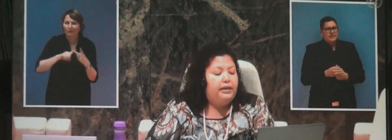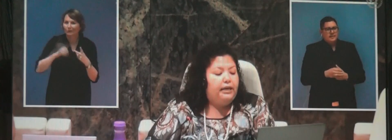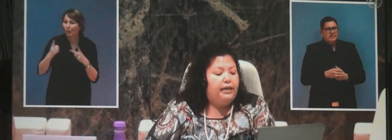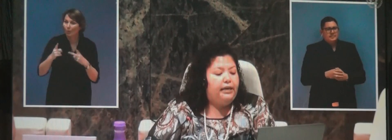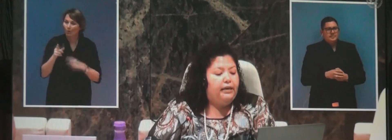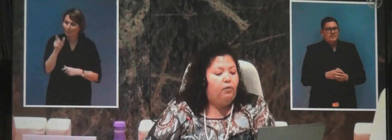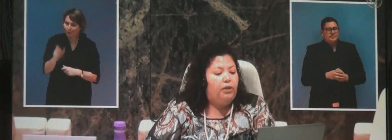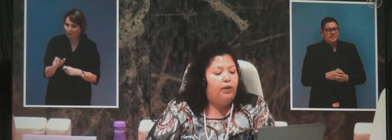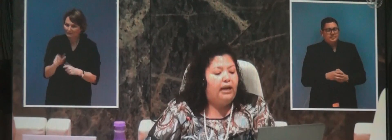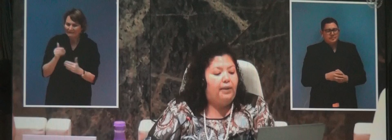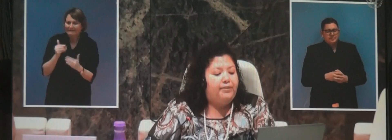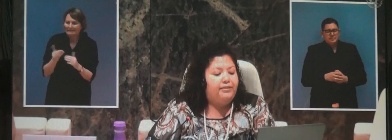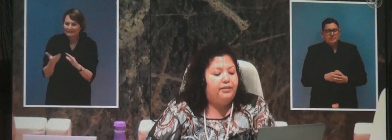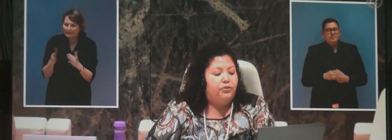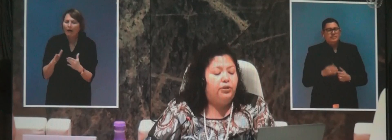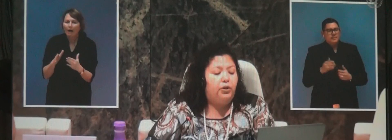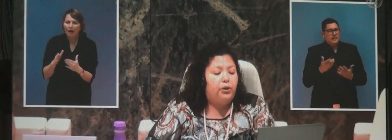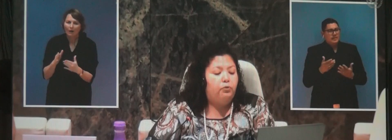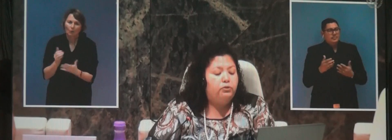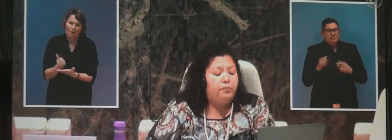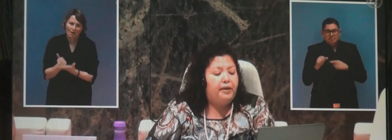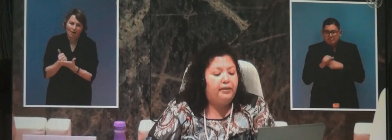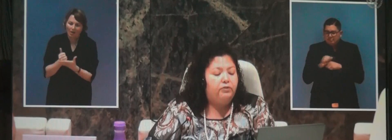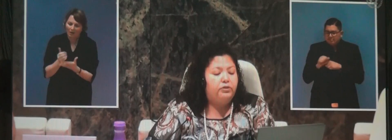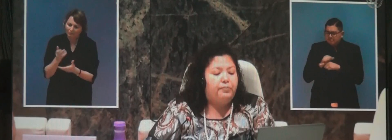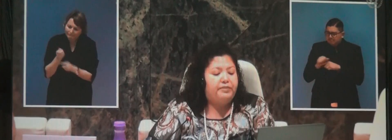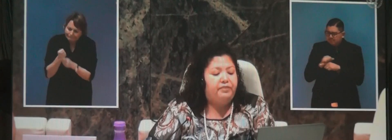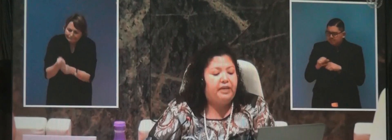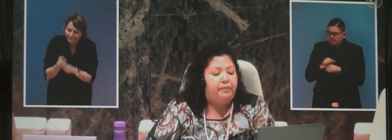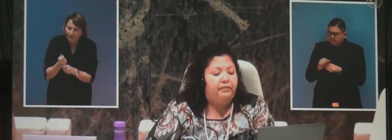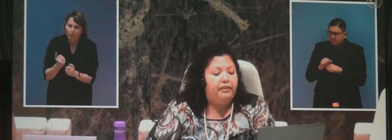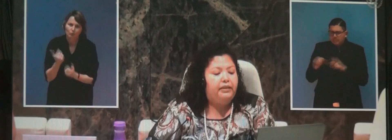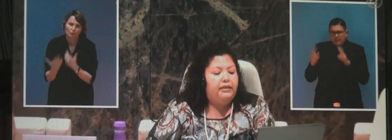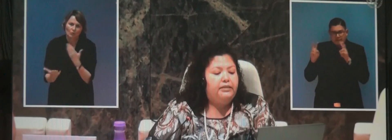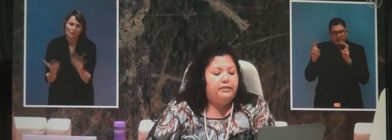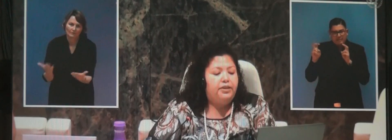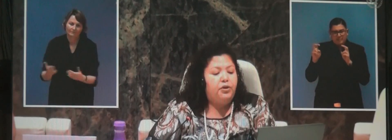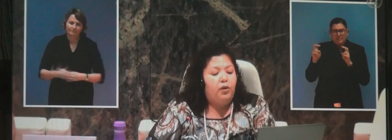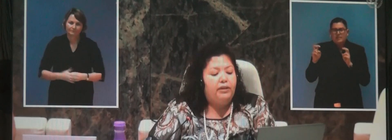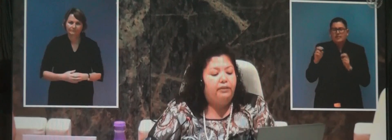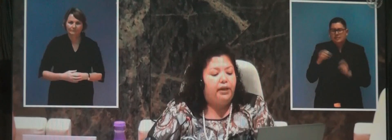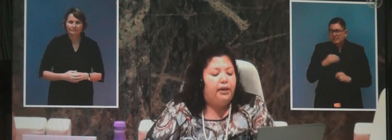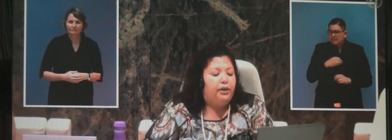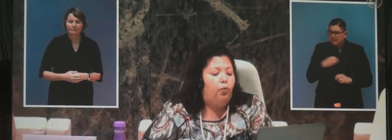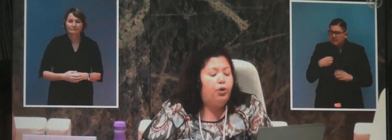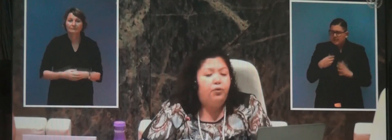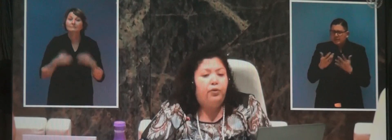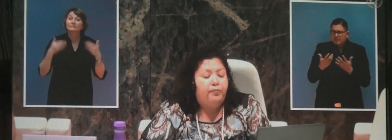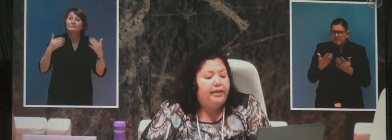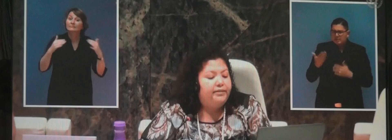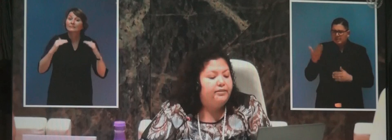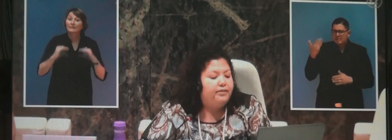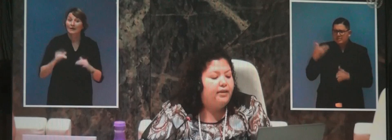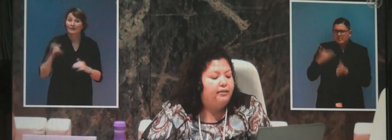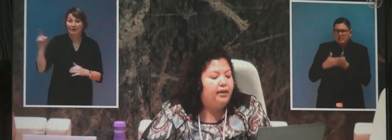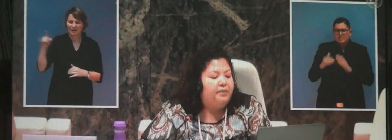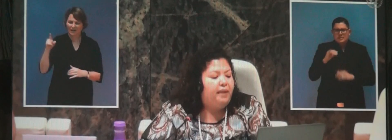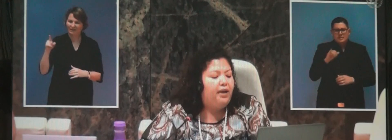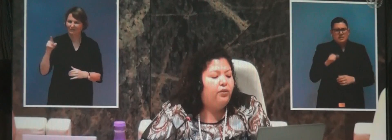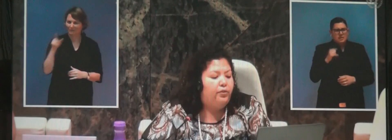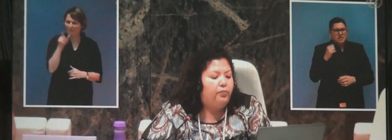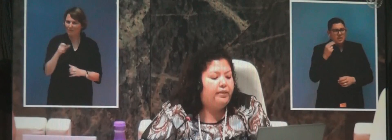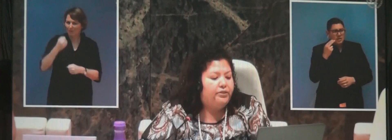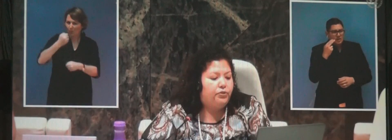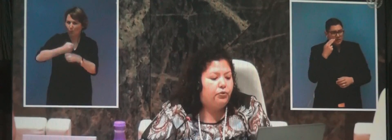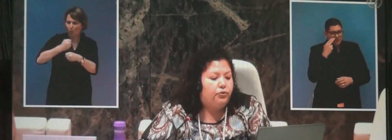reforzar en cuanto a la capacitación de los recursos médicos específicamente, se dio entre junio de 2017 y